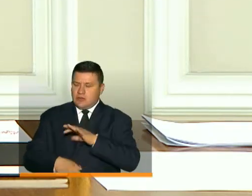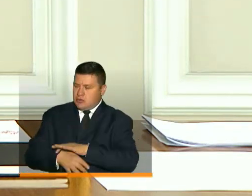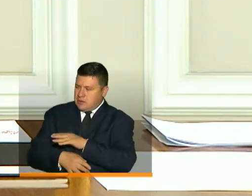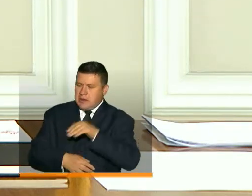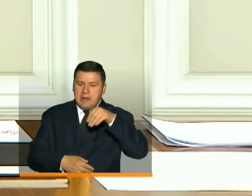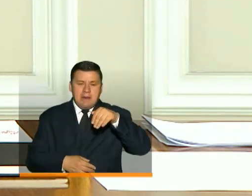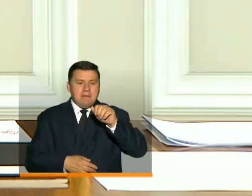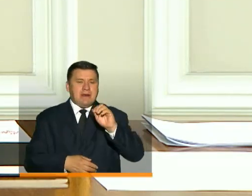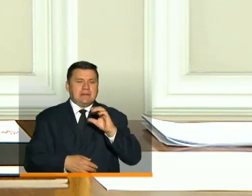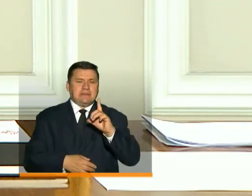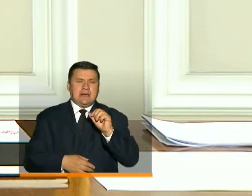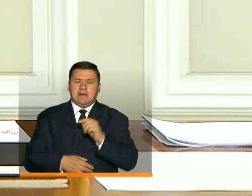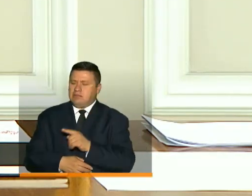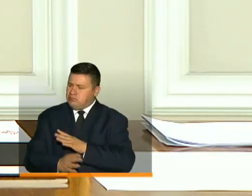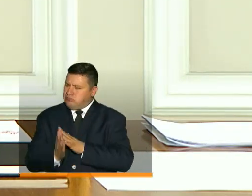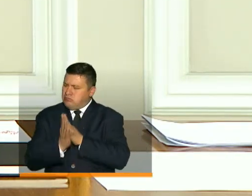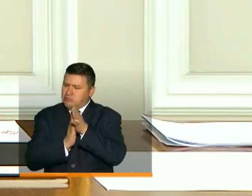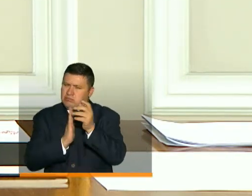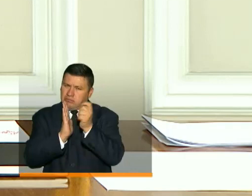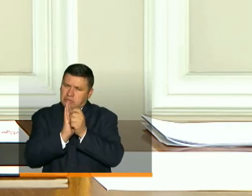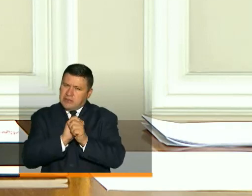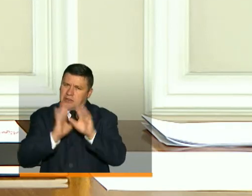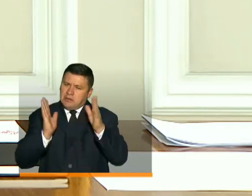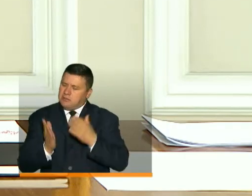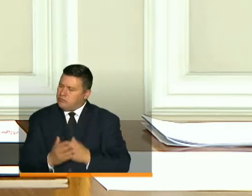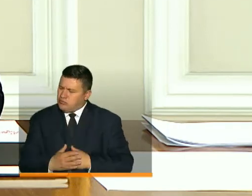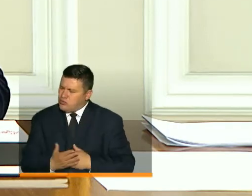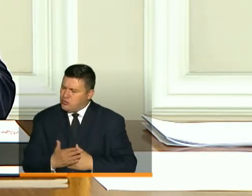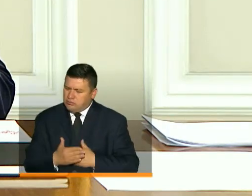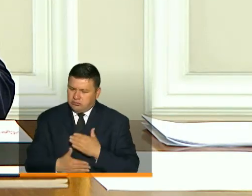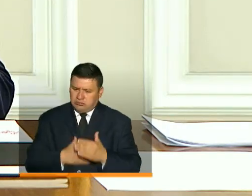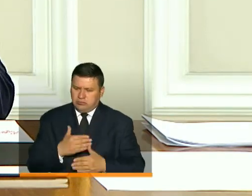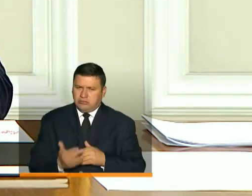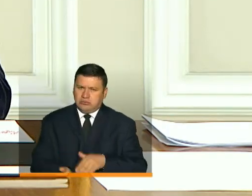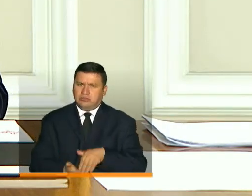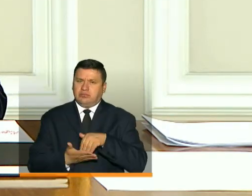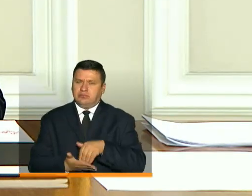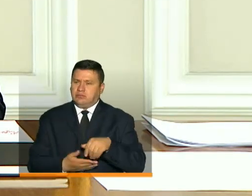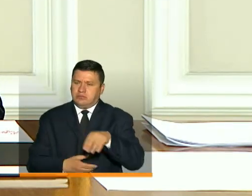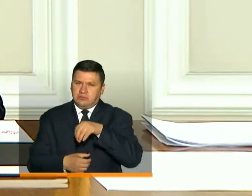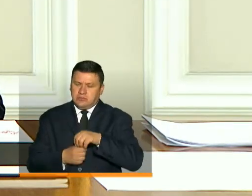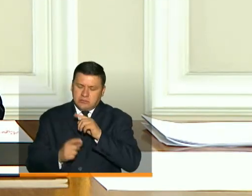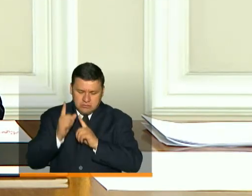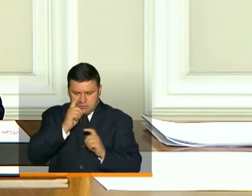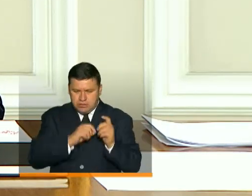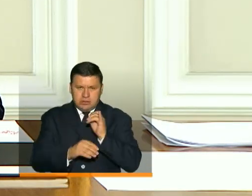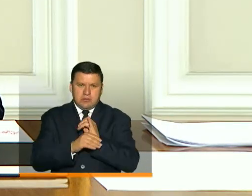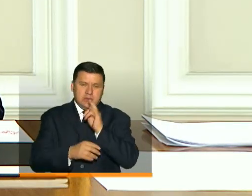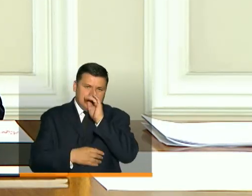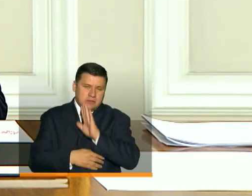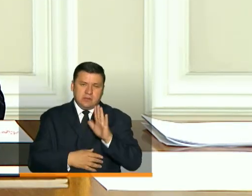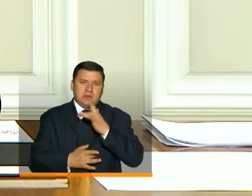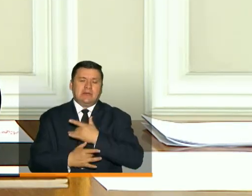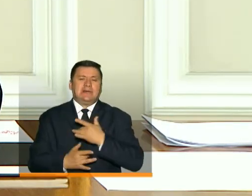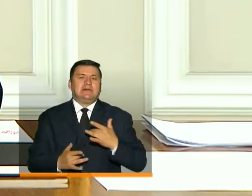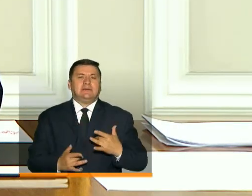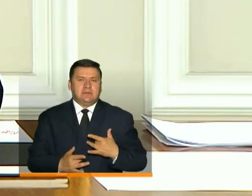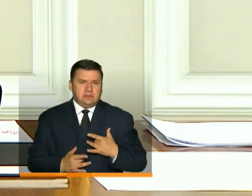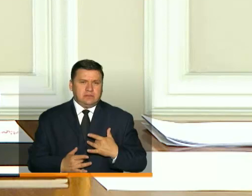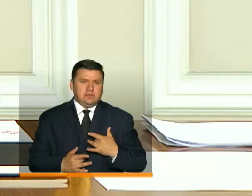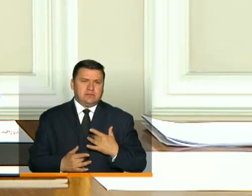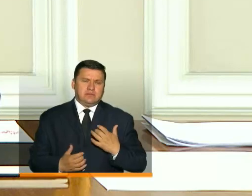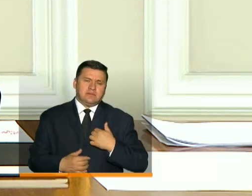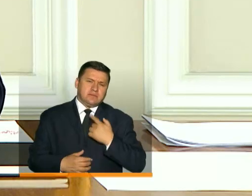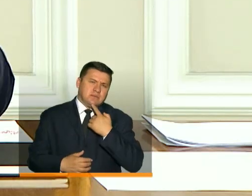Marcela, mensajes puntuales también, cómo se ha ido fortaleciendo la capacidad analítica del Instituto Nacional de Salud, y